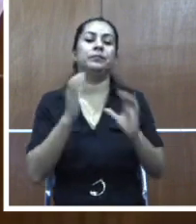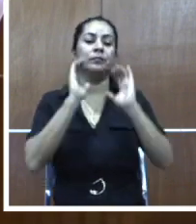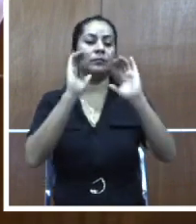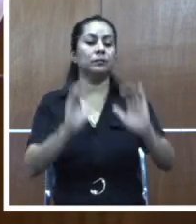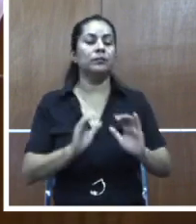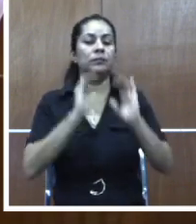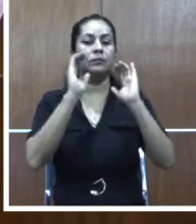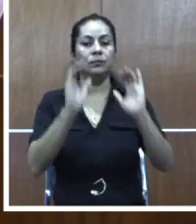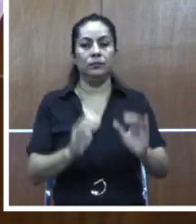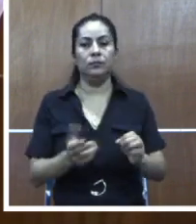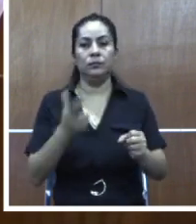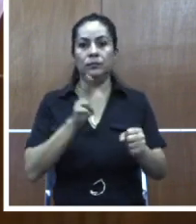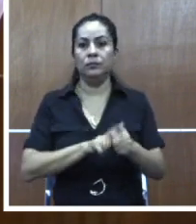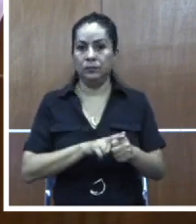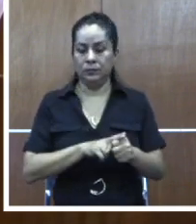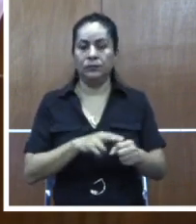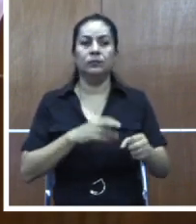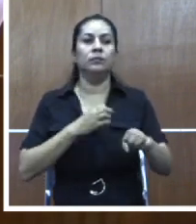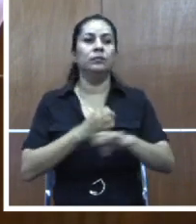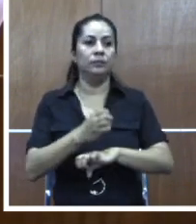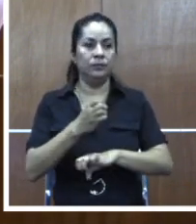cuidados paliativos. El Estado